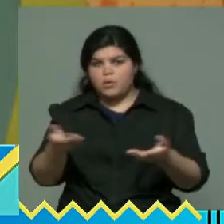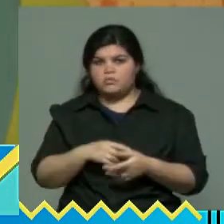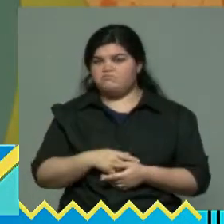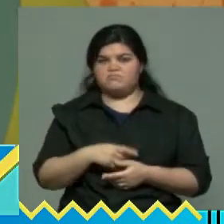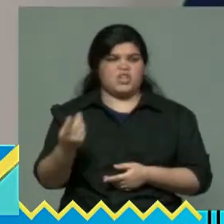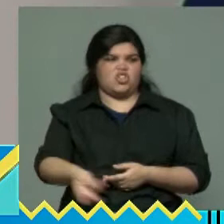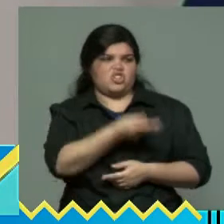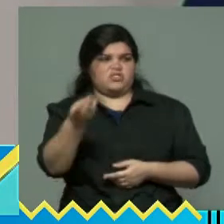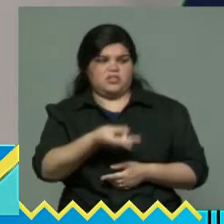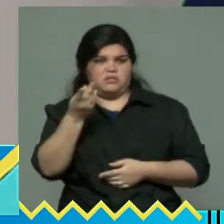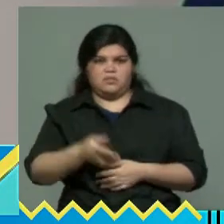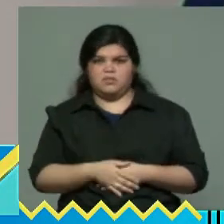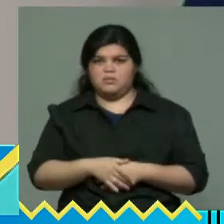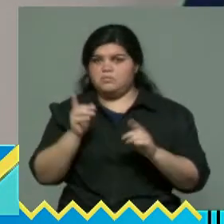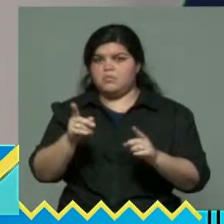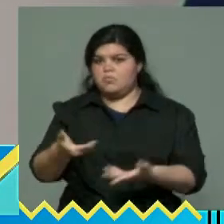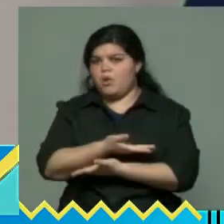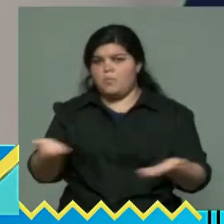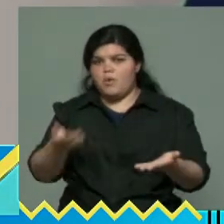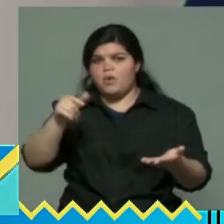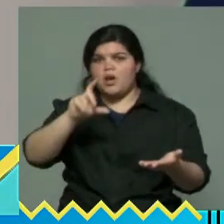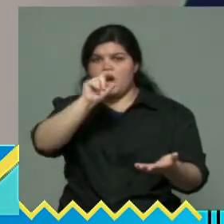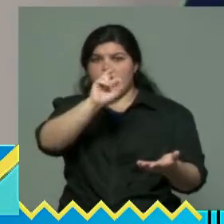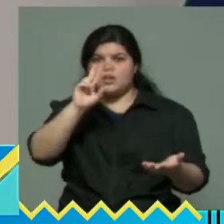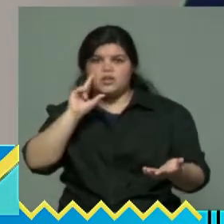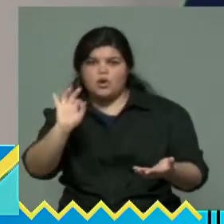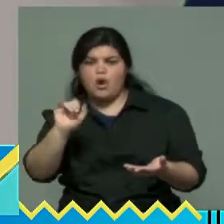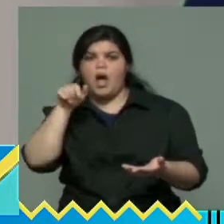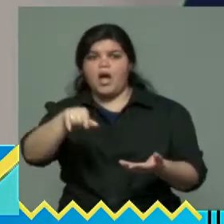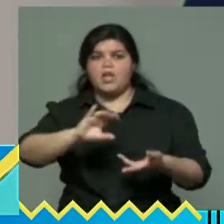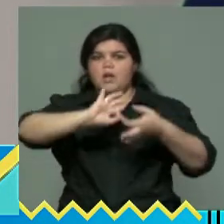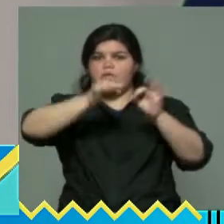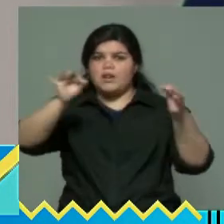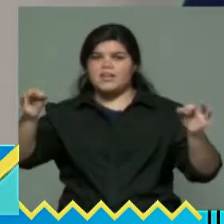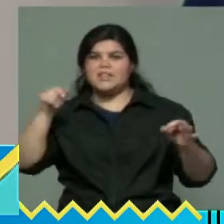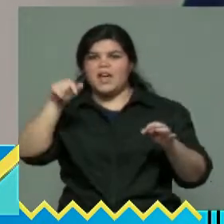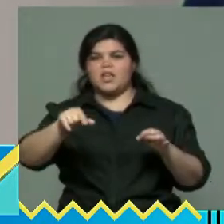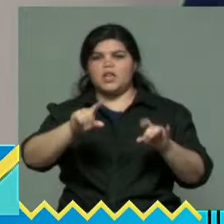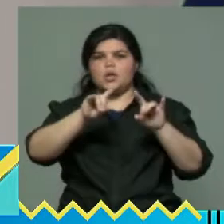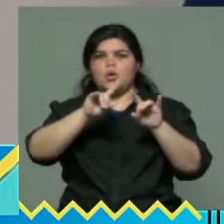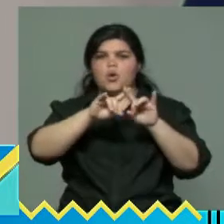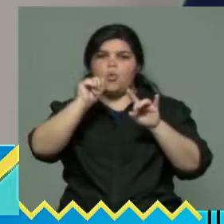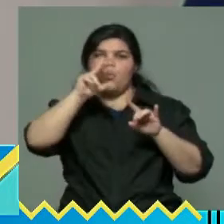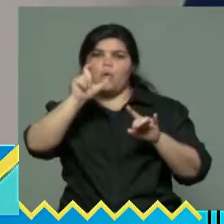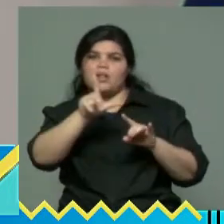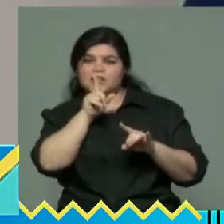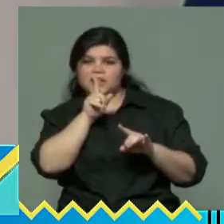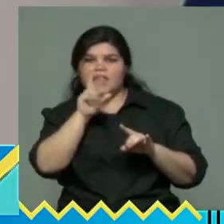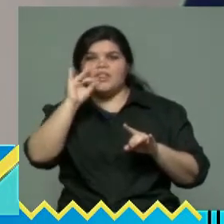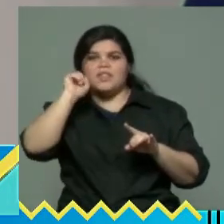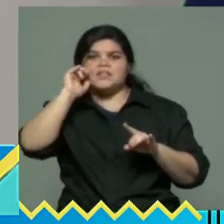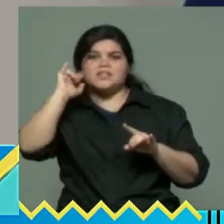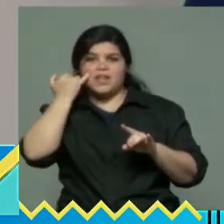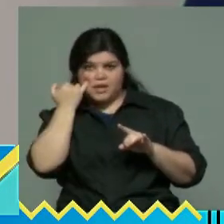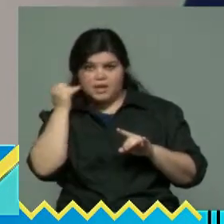nada. Incluso fue público que la mandaron a callar a Carrió después de la frase de Walt Disney en TN, todo. Es decir, el